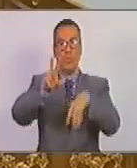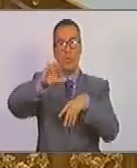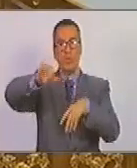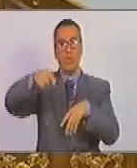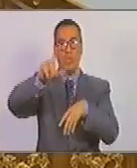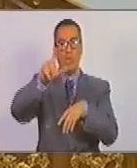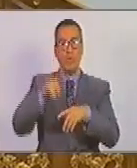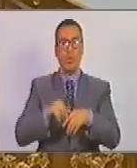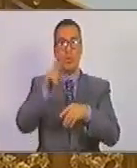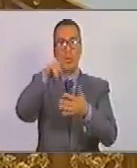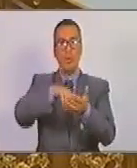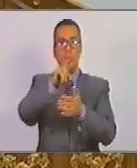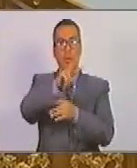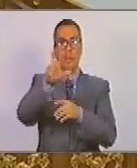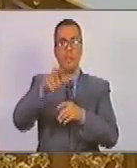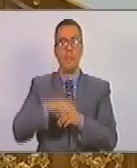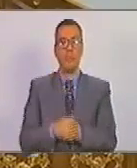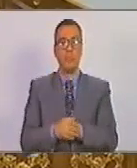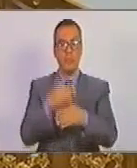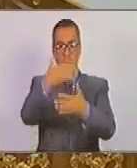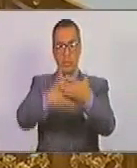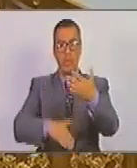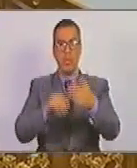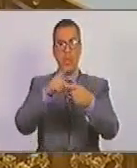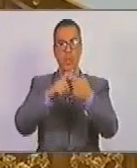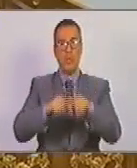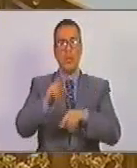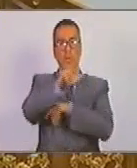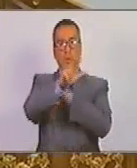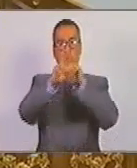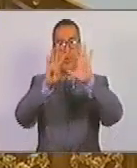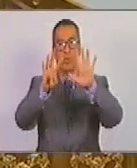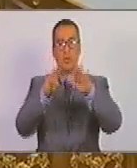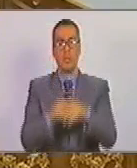julio de 2023. Acta número 39.